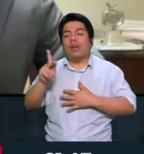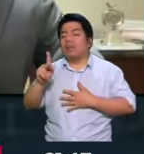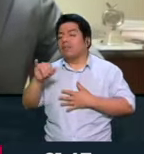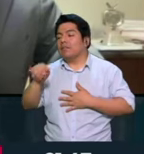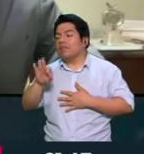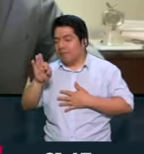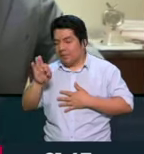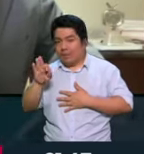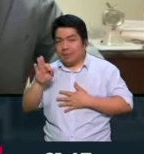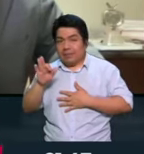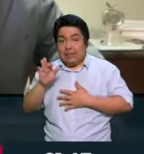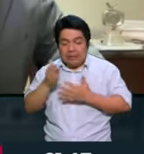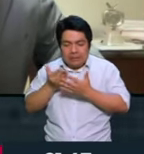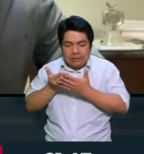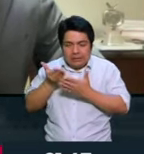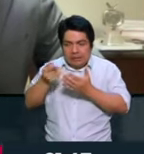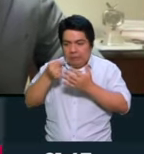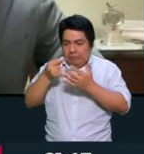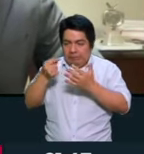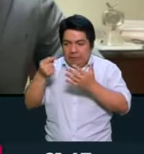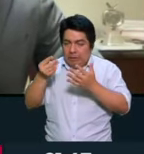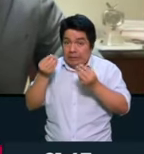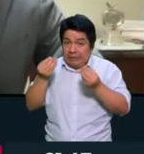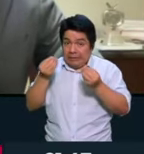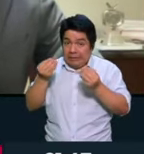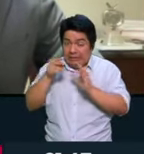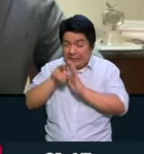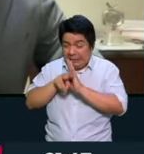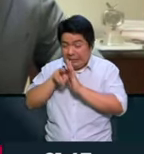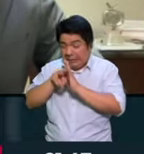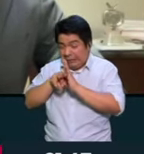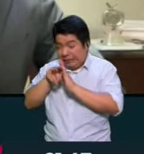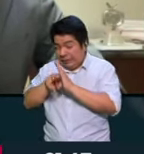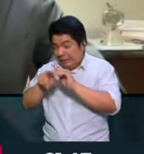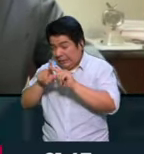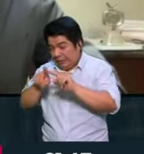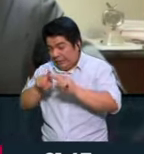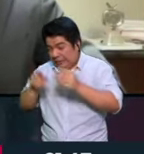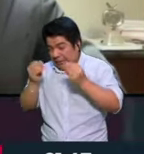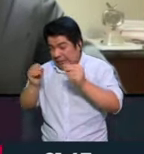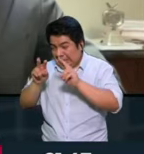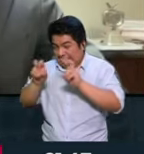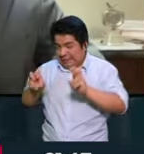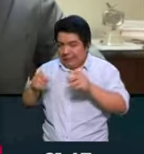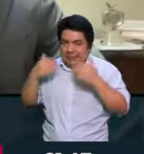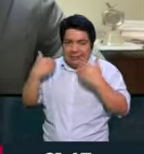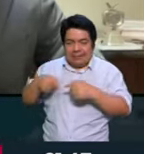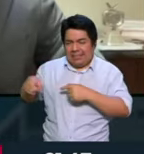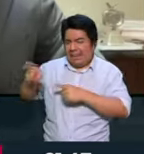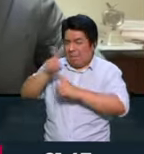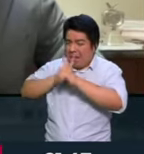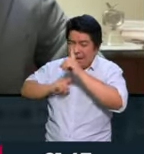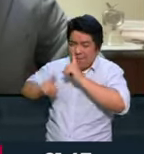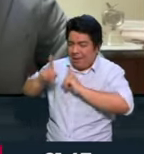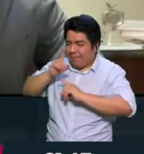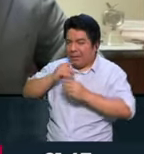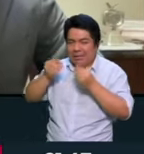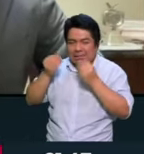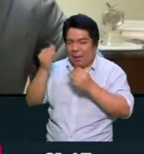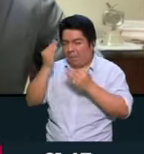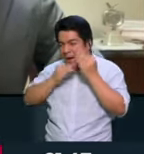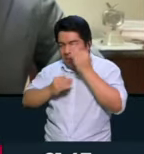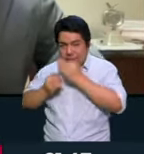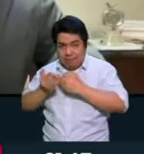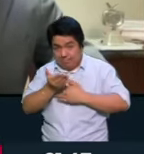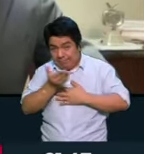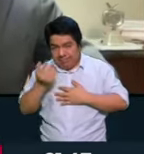Poder Judicial, hemos presentado varios videos sobre este tema porque vaya que ha habido noticias falsas. Si te parece, si